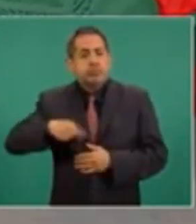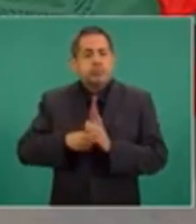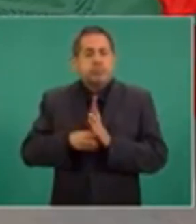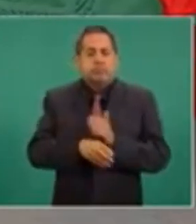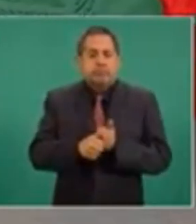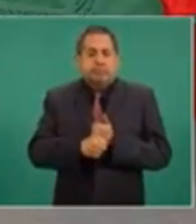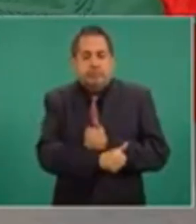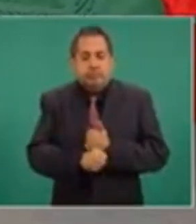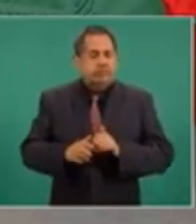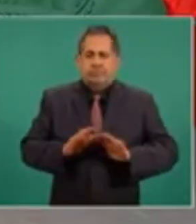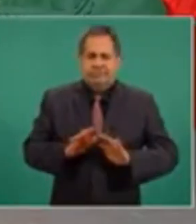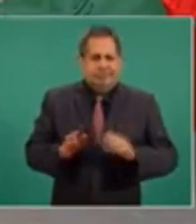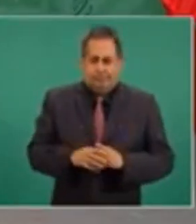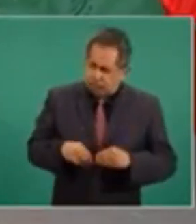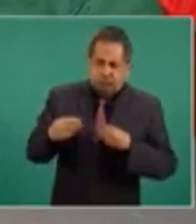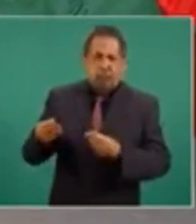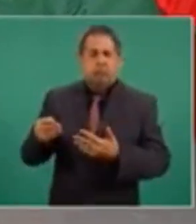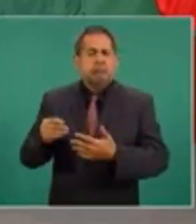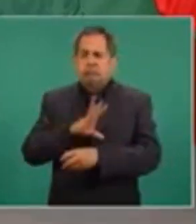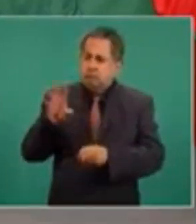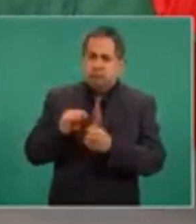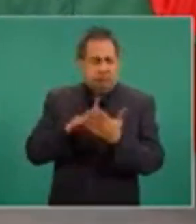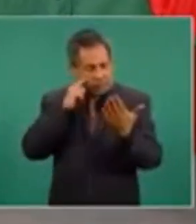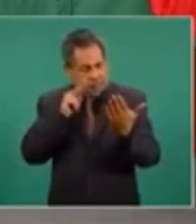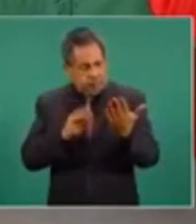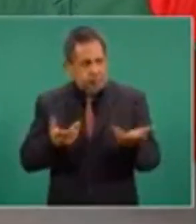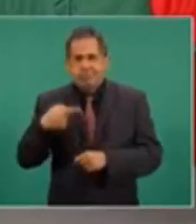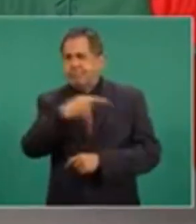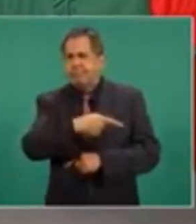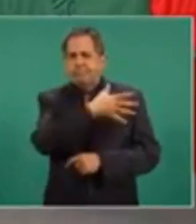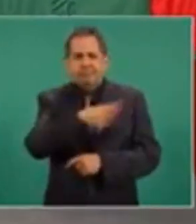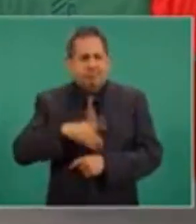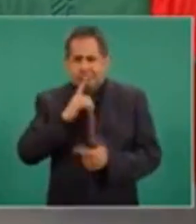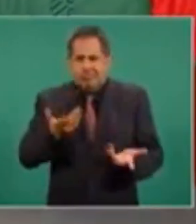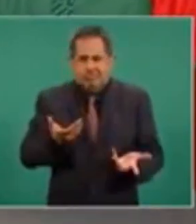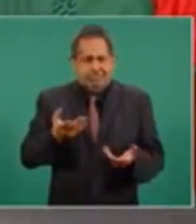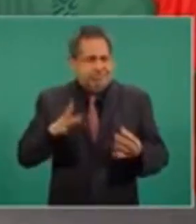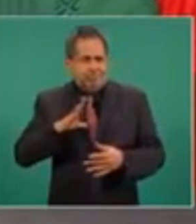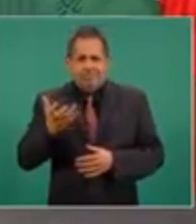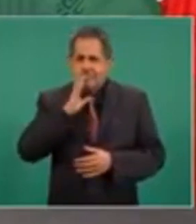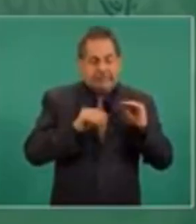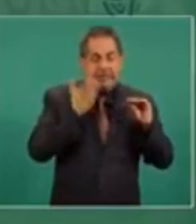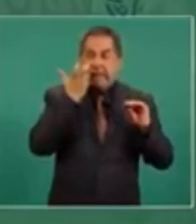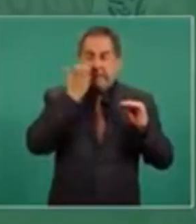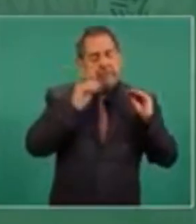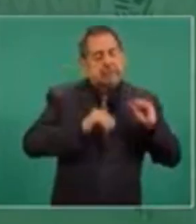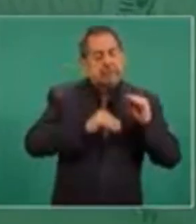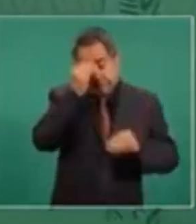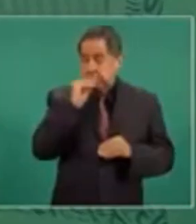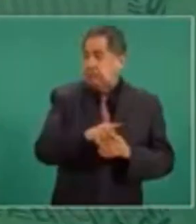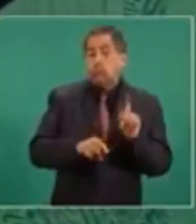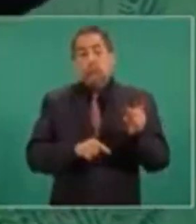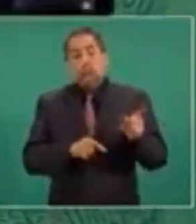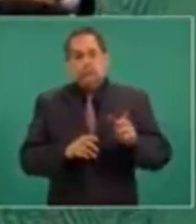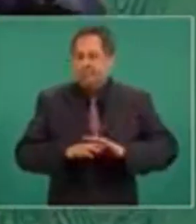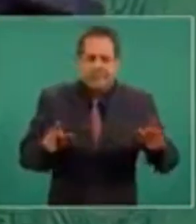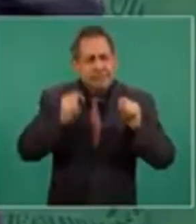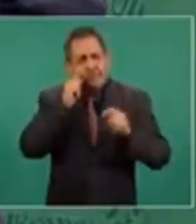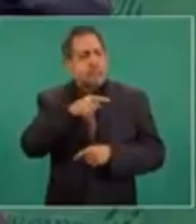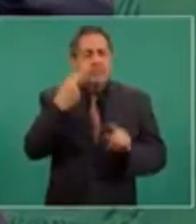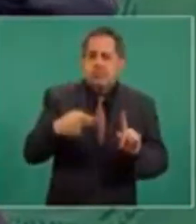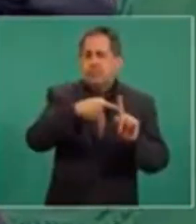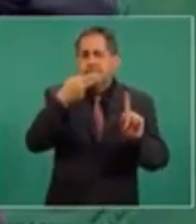nada, de que no hay elementos, de que en efecto se fabricó el delito. Independientemente de quién sea la persona,